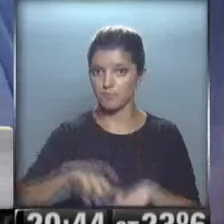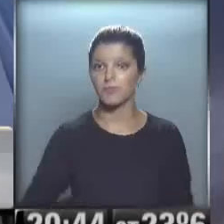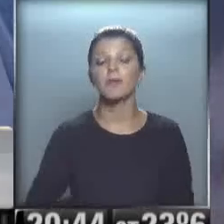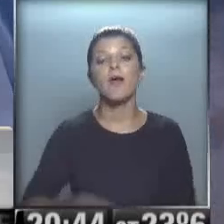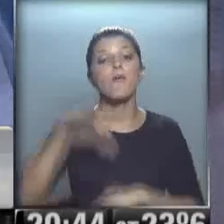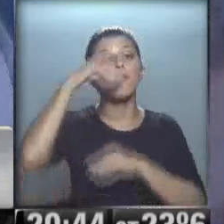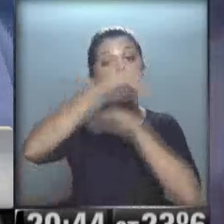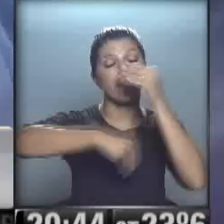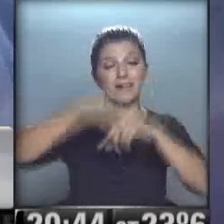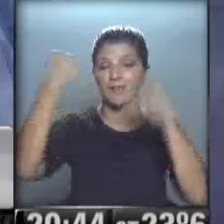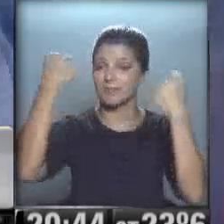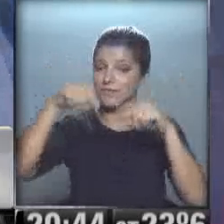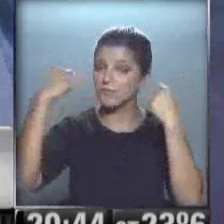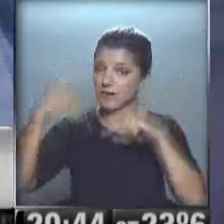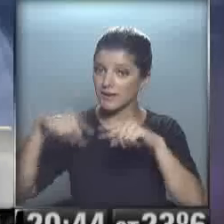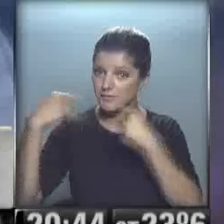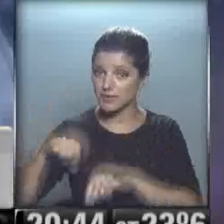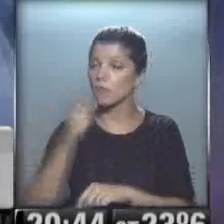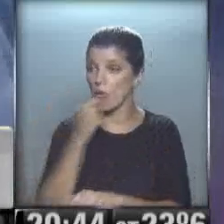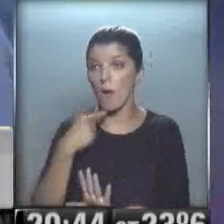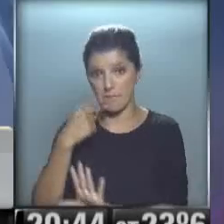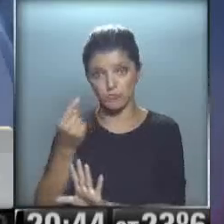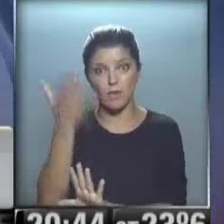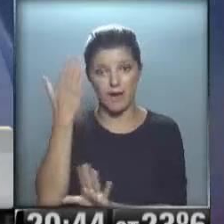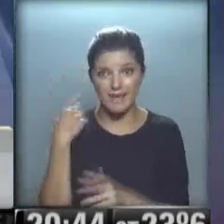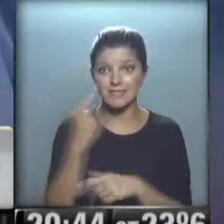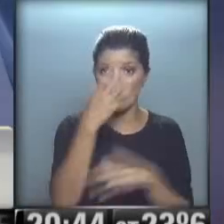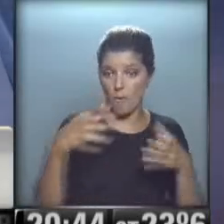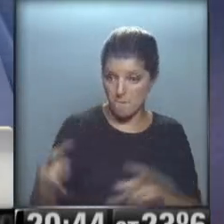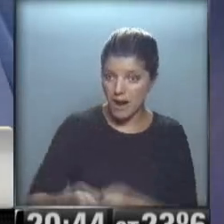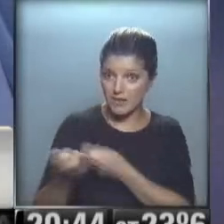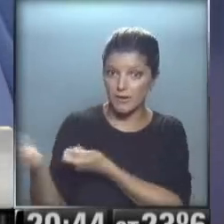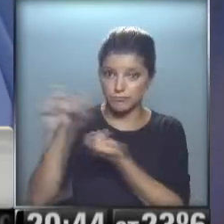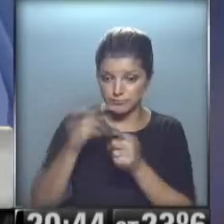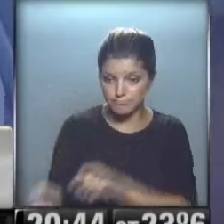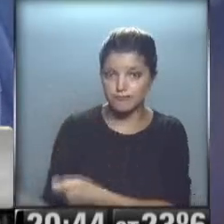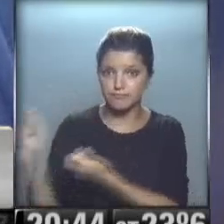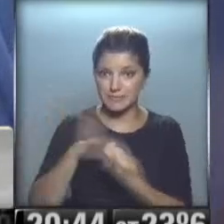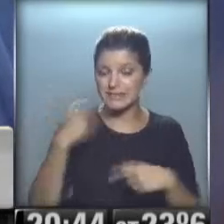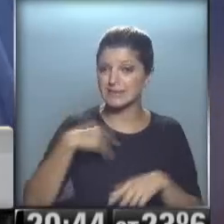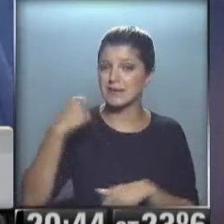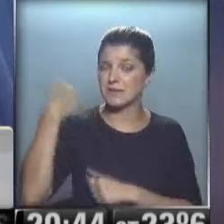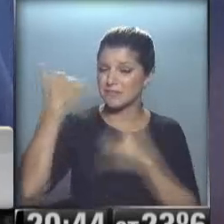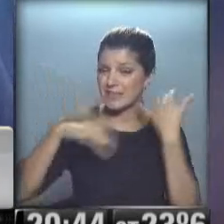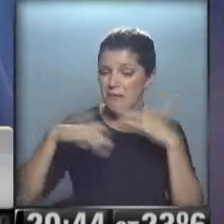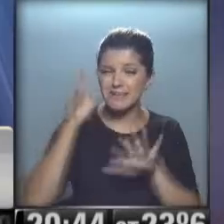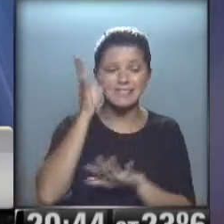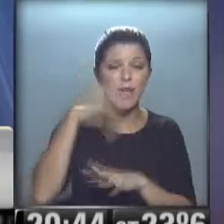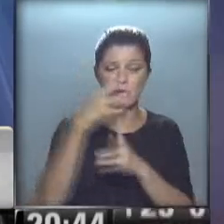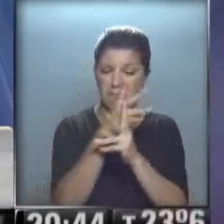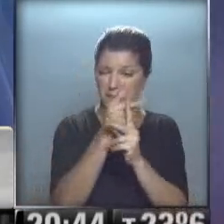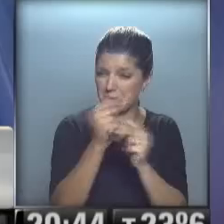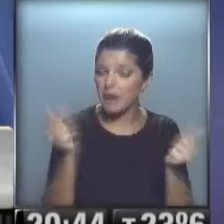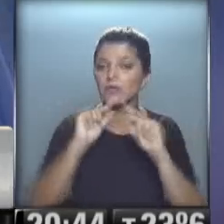Muchas familias están sacando, como les preguntábamos, balde por balde, en gran cantidad de proporciones de barro y también